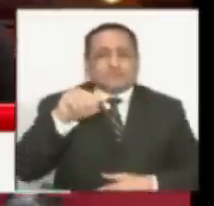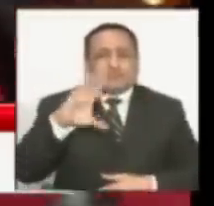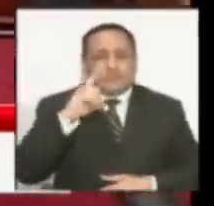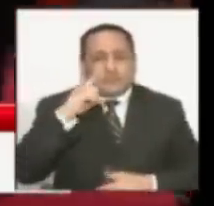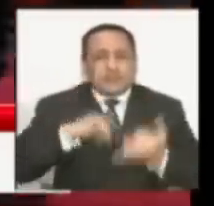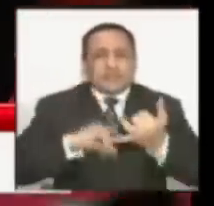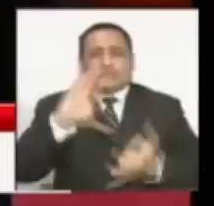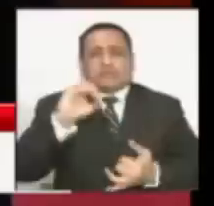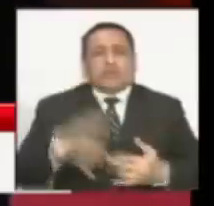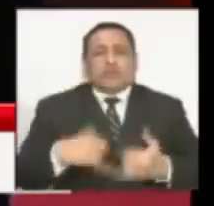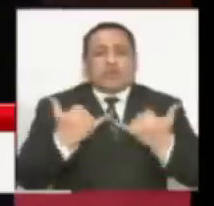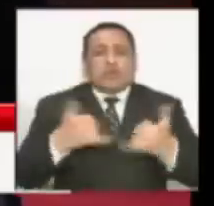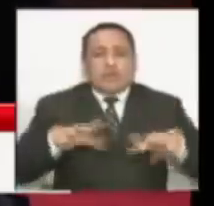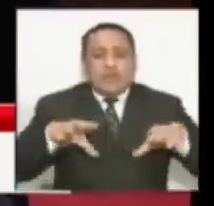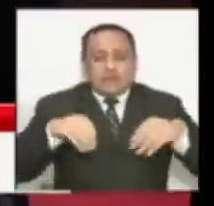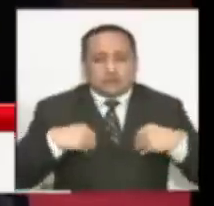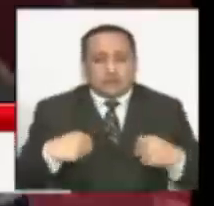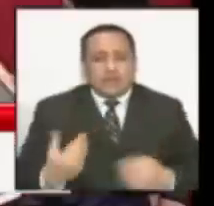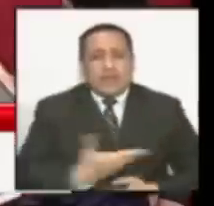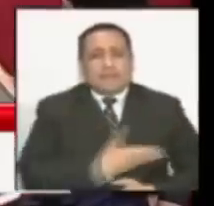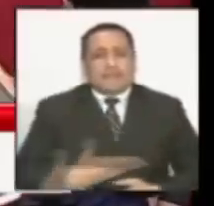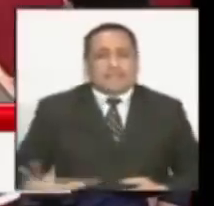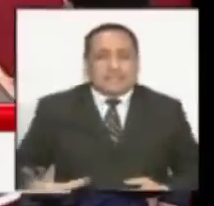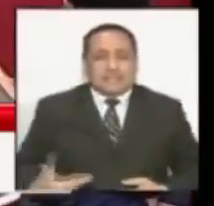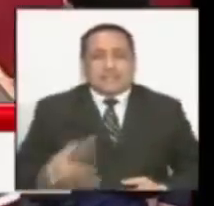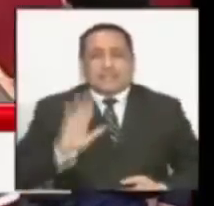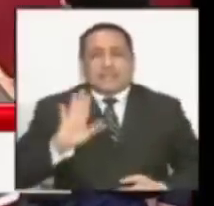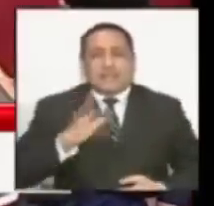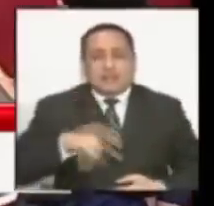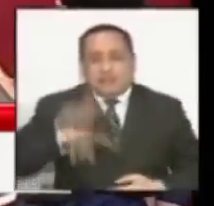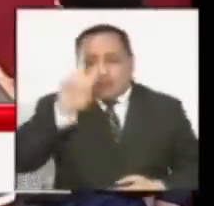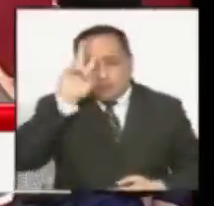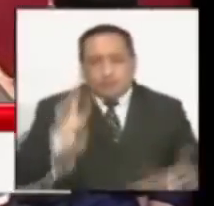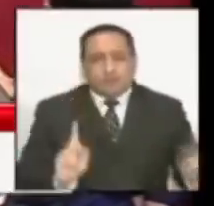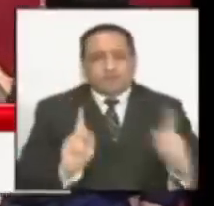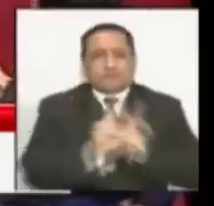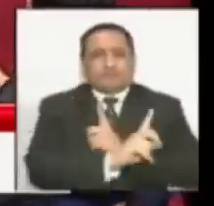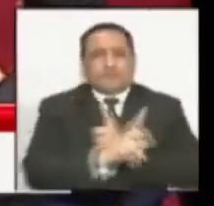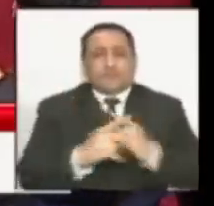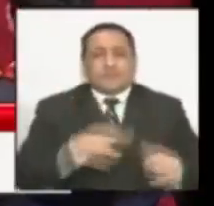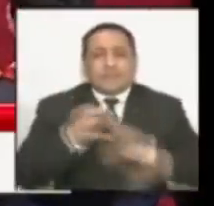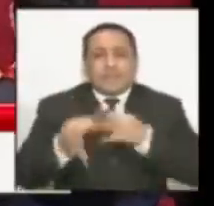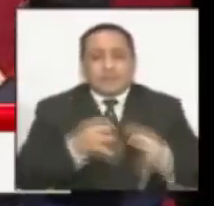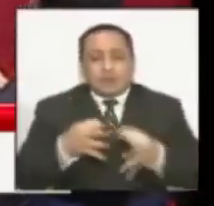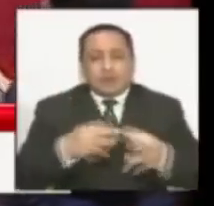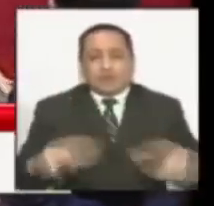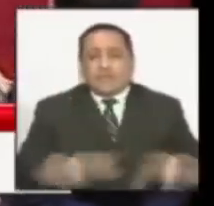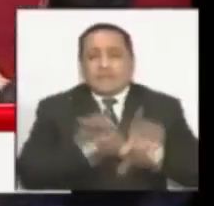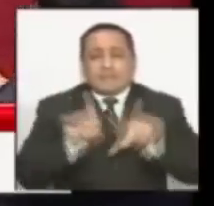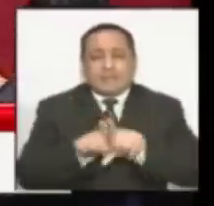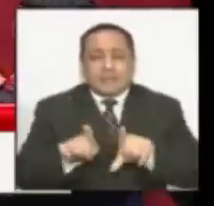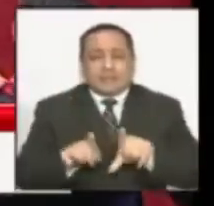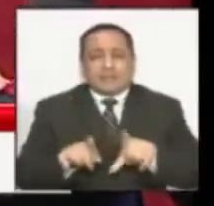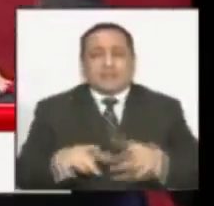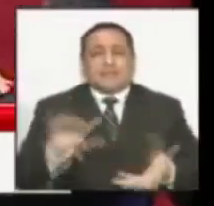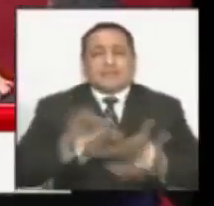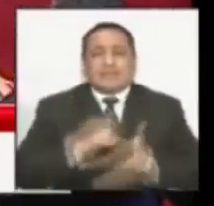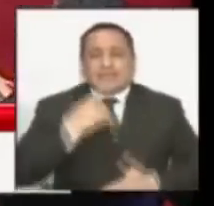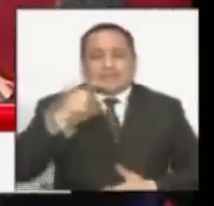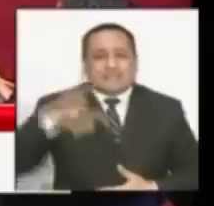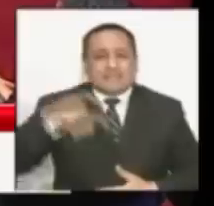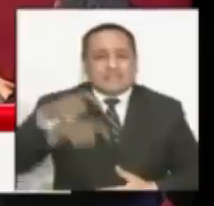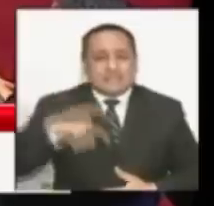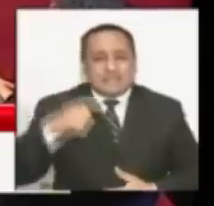presidía, y como presidente del Congreso le corresponde asumir la presidencia de la República, ya que